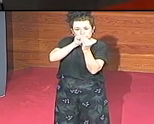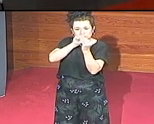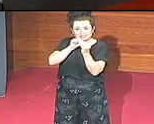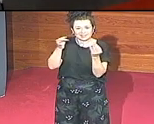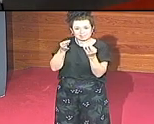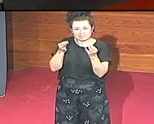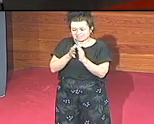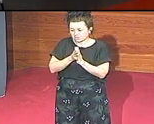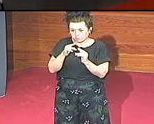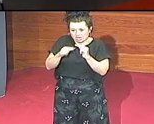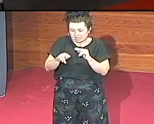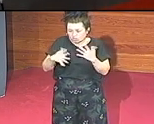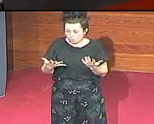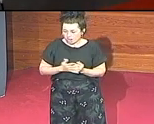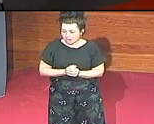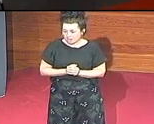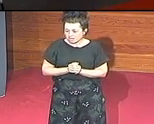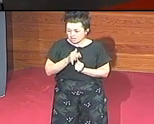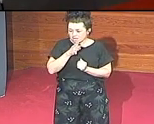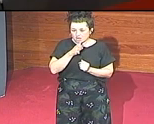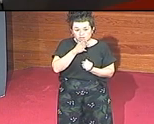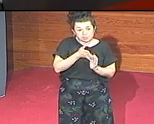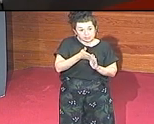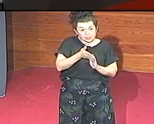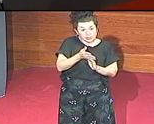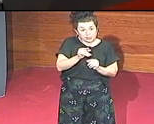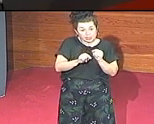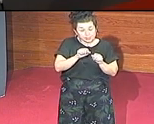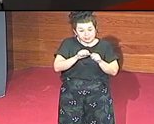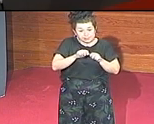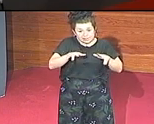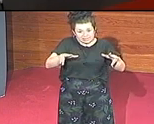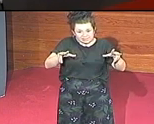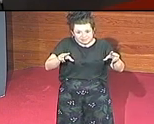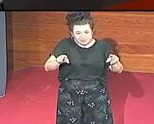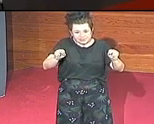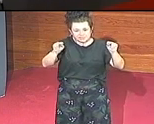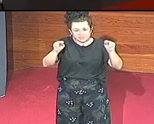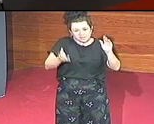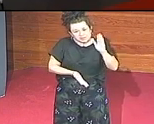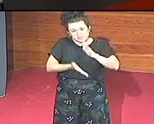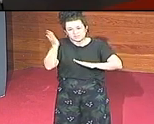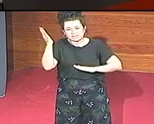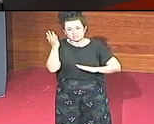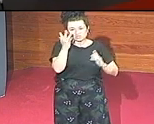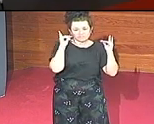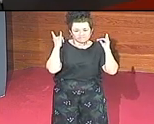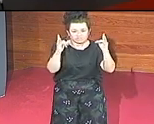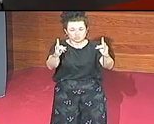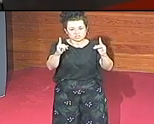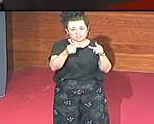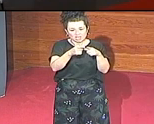y utiliza fotografías aquí vamos a salir de la pandemia y se me ocurrió pues oye pues ahora que salimos la pandemia nuestros al bosque a pájaro de hojas y hacemos un